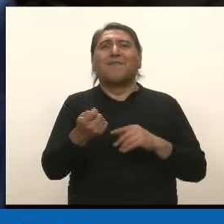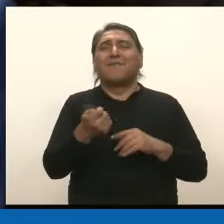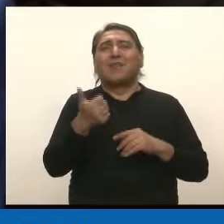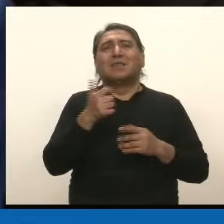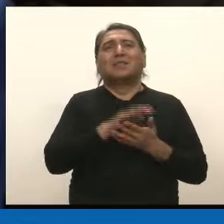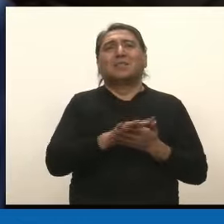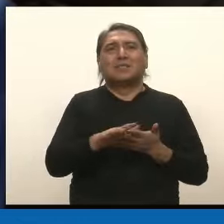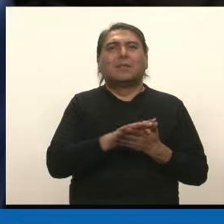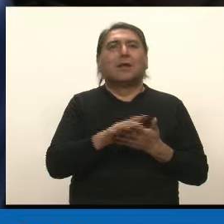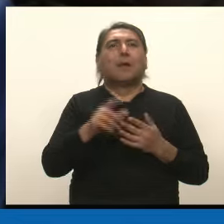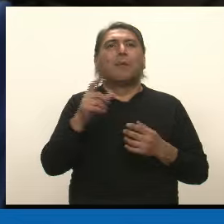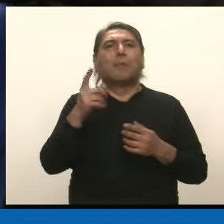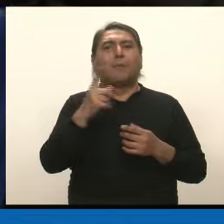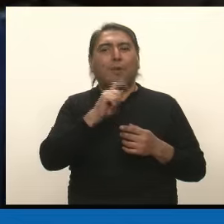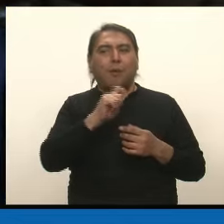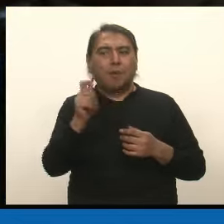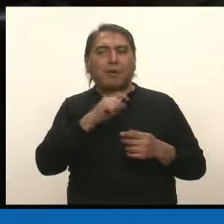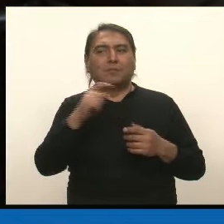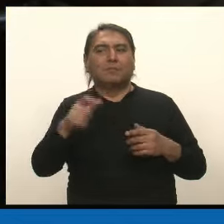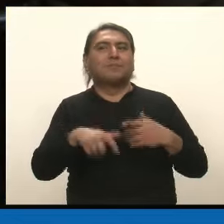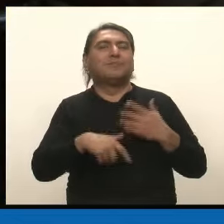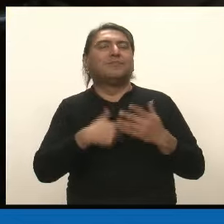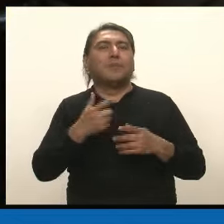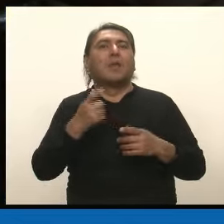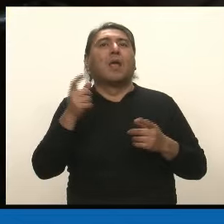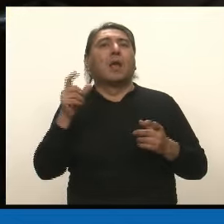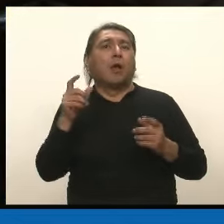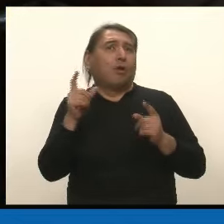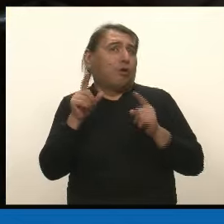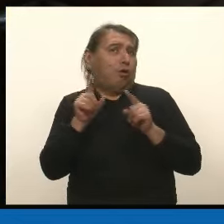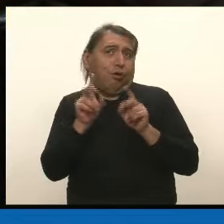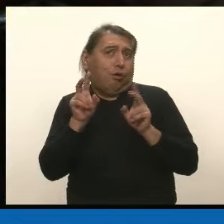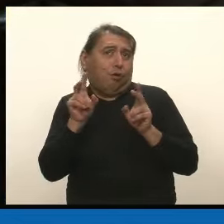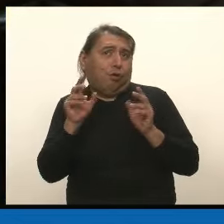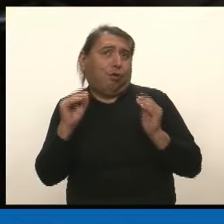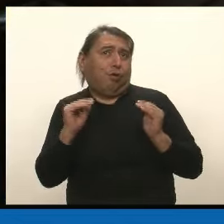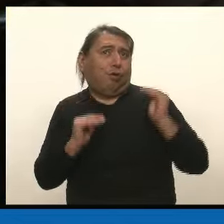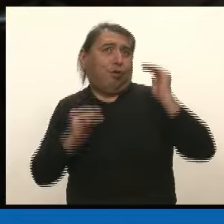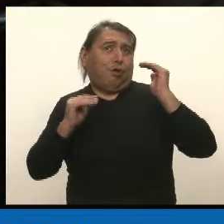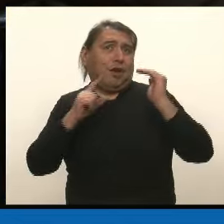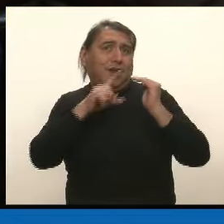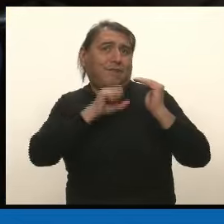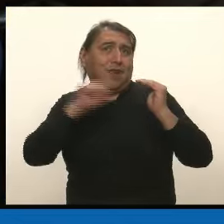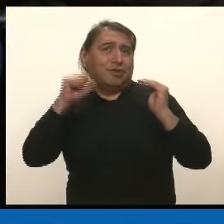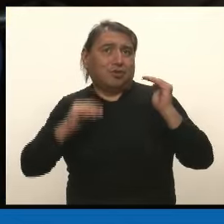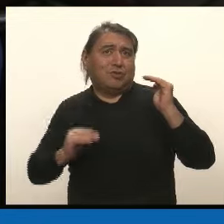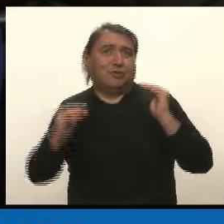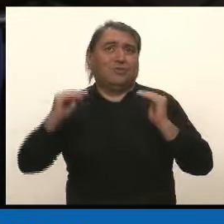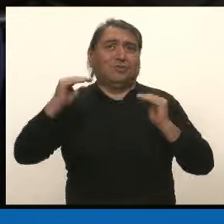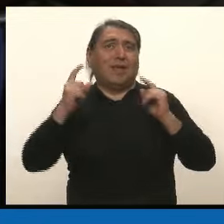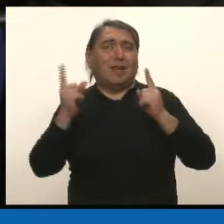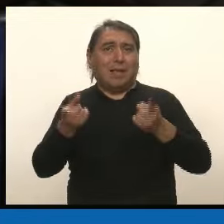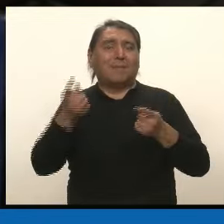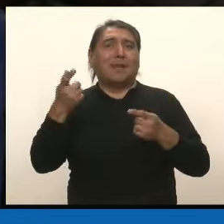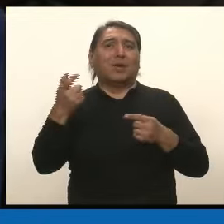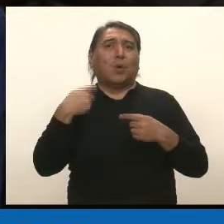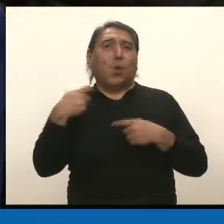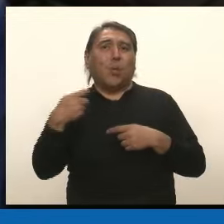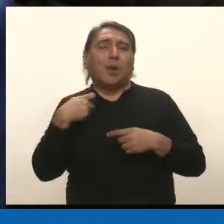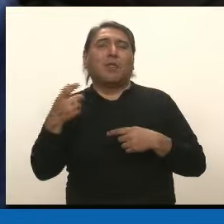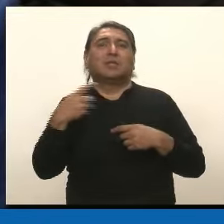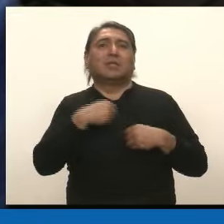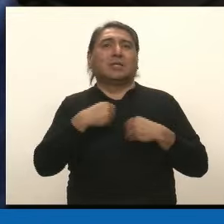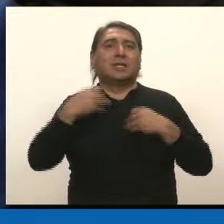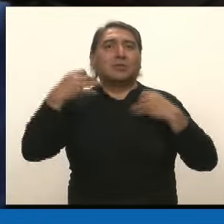mensualmente en base nada más y nada menos que a la inflación para que se asegure que los jubilados no